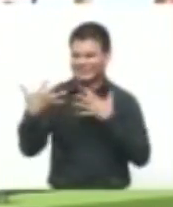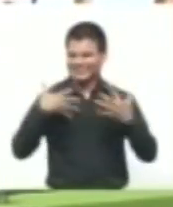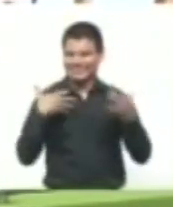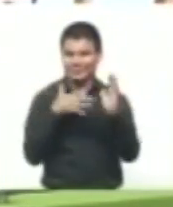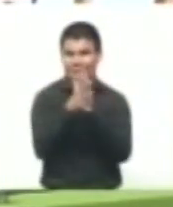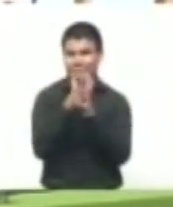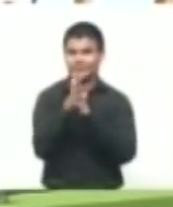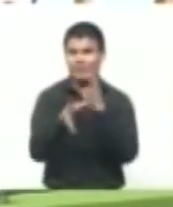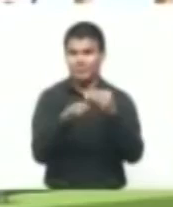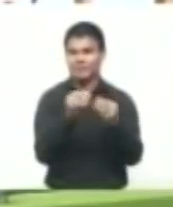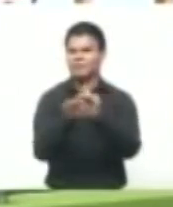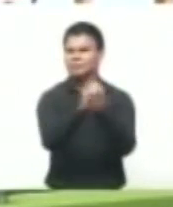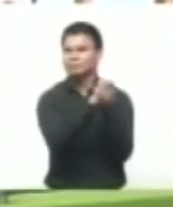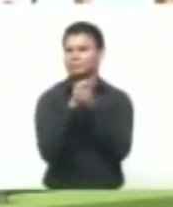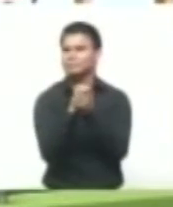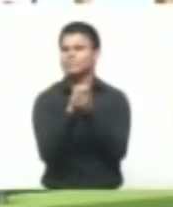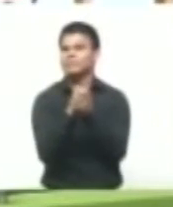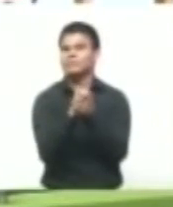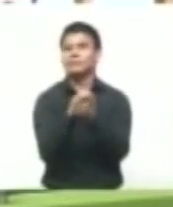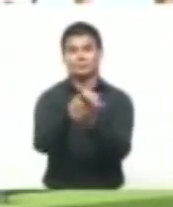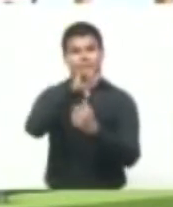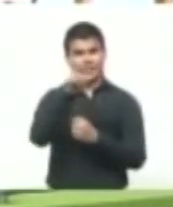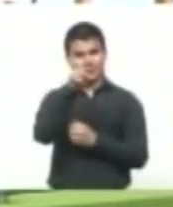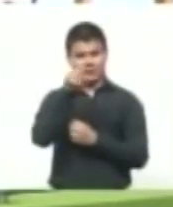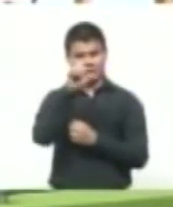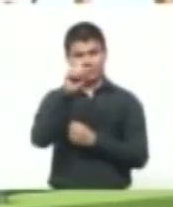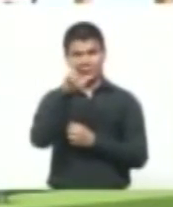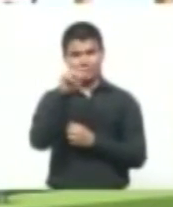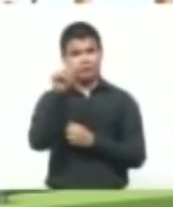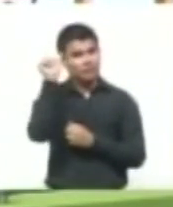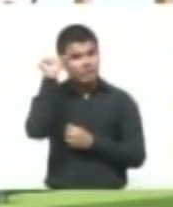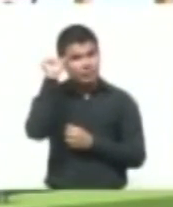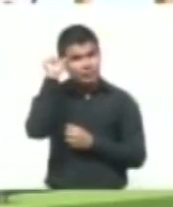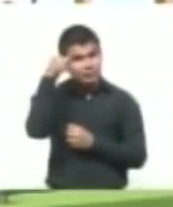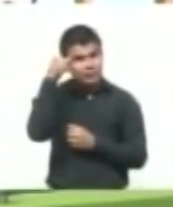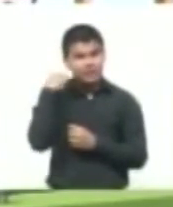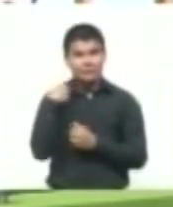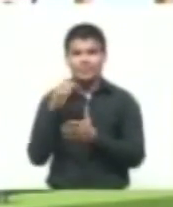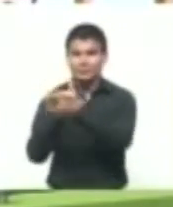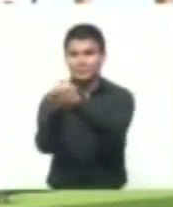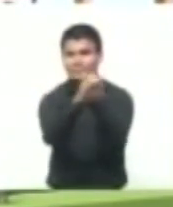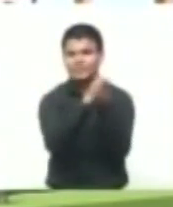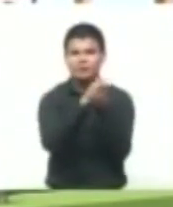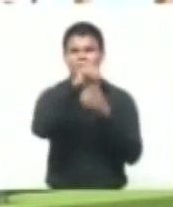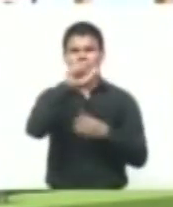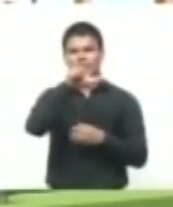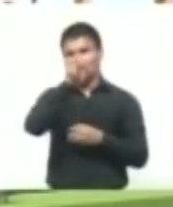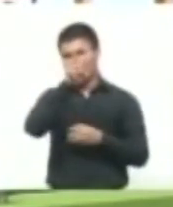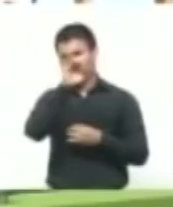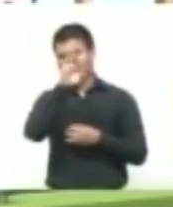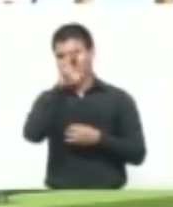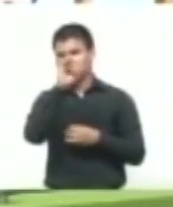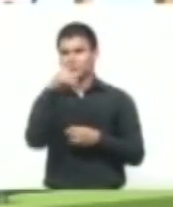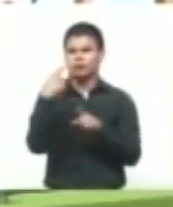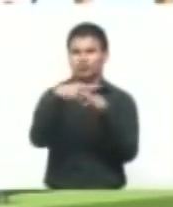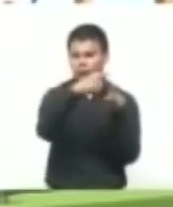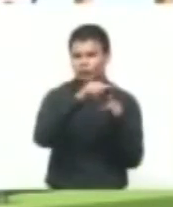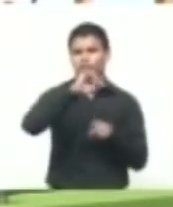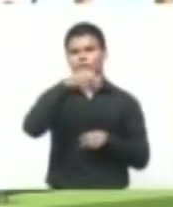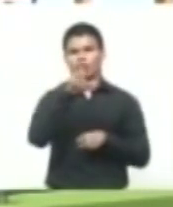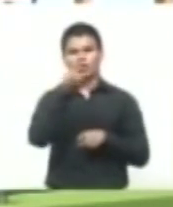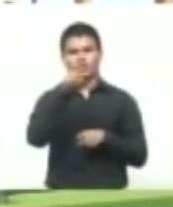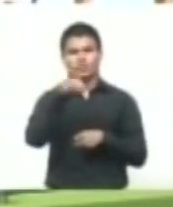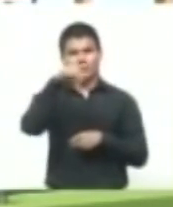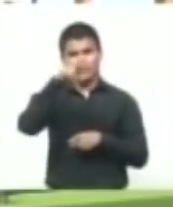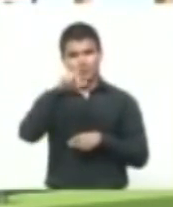más saludos, Caro. Claro que sí, Lili. Está Isaac de Moya, que me dice no me dejes por fuera, que me mandas un gran saludo. Alberto de Moya, también está José Manuel Martero,